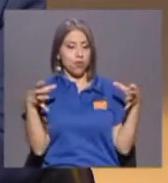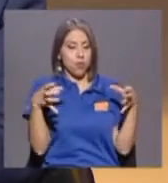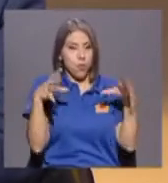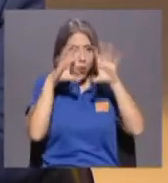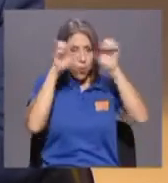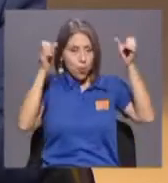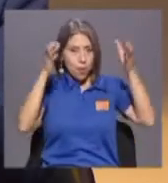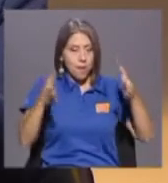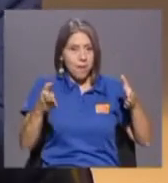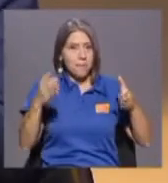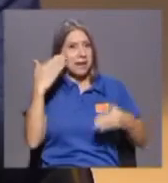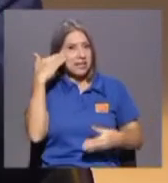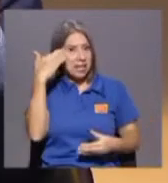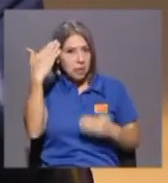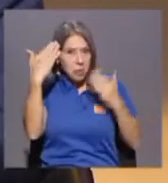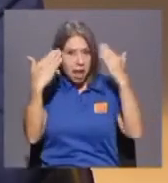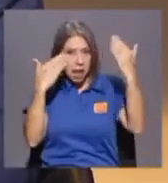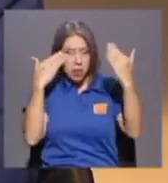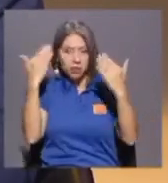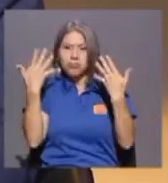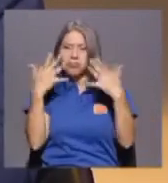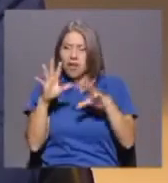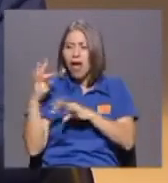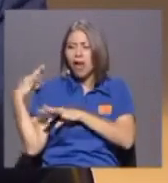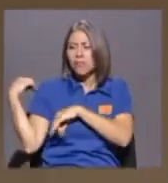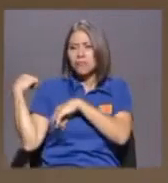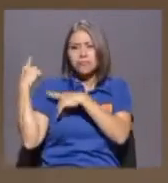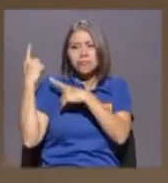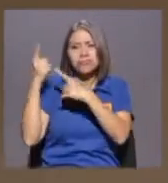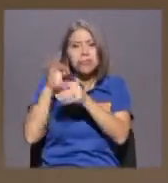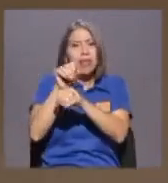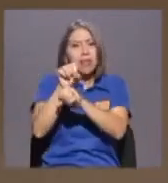saludarlo. Es una tradición en todo el mundo.